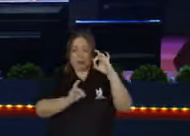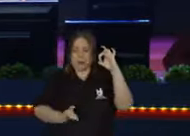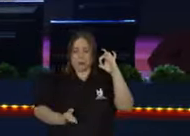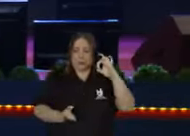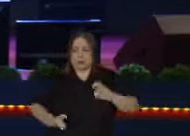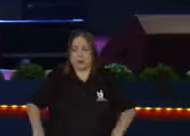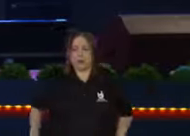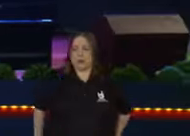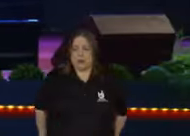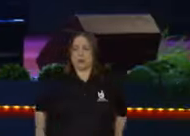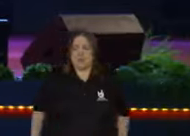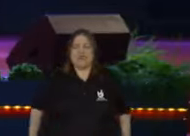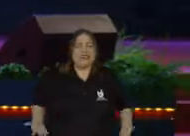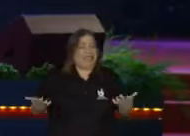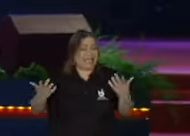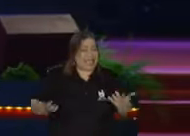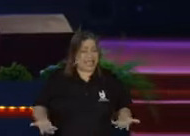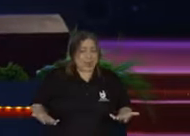que quiere destruir